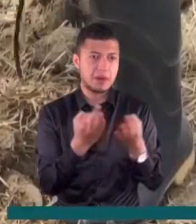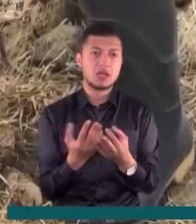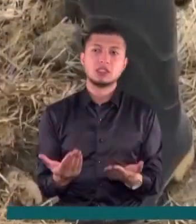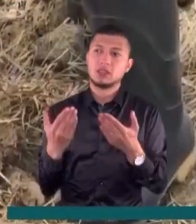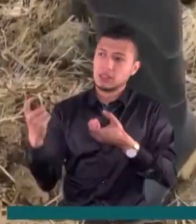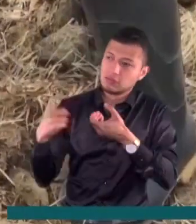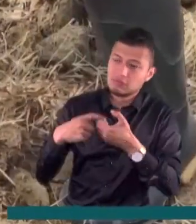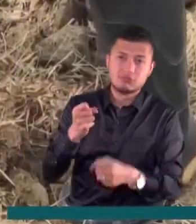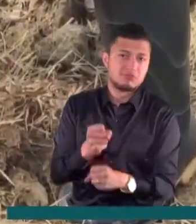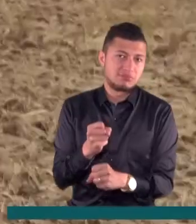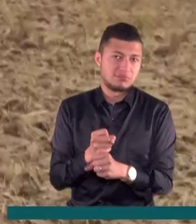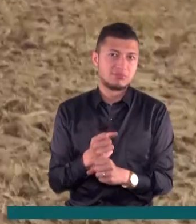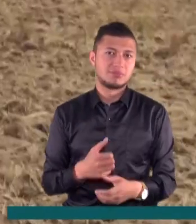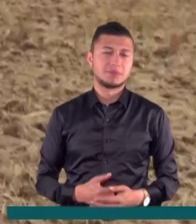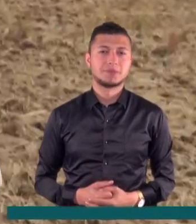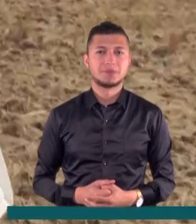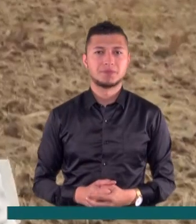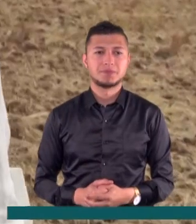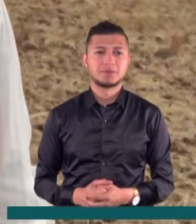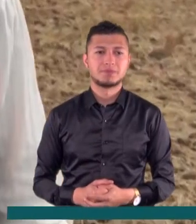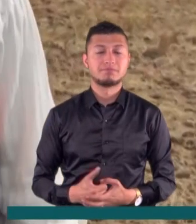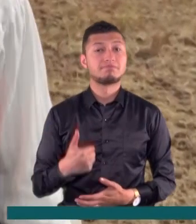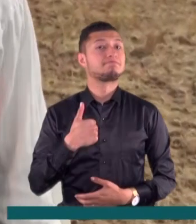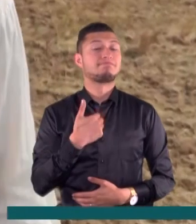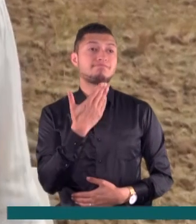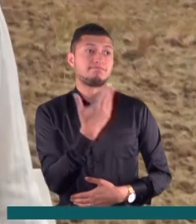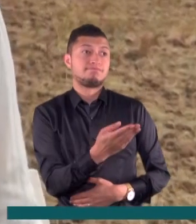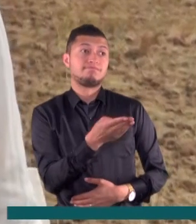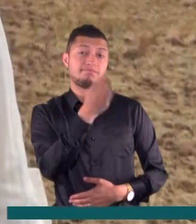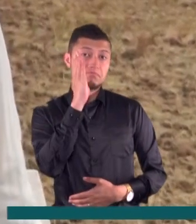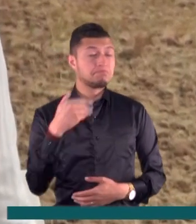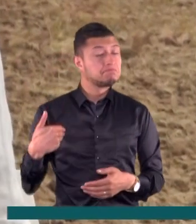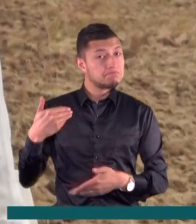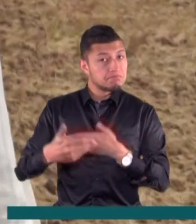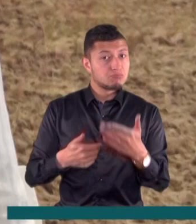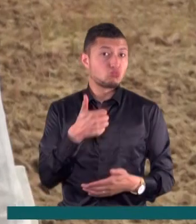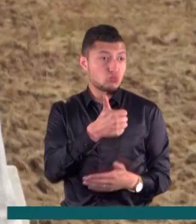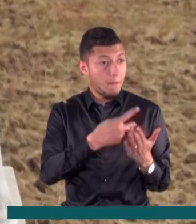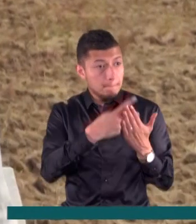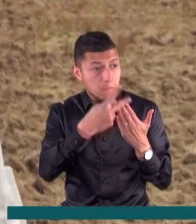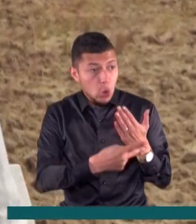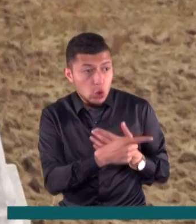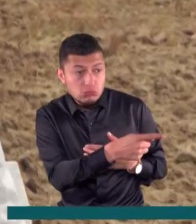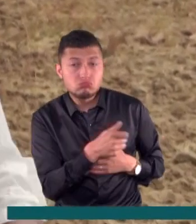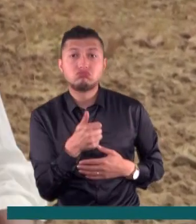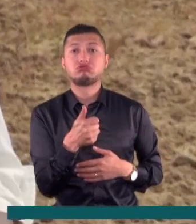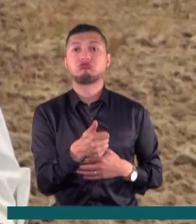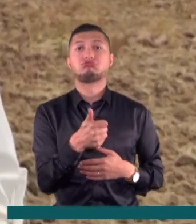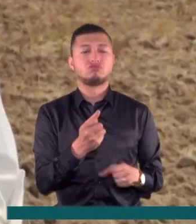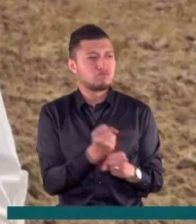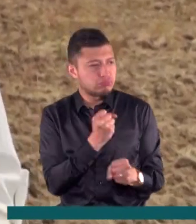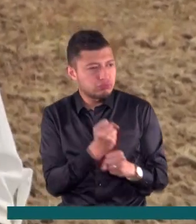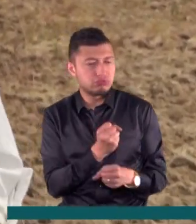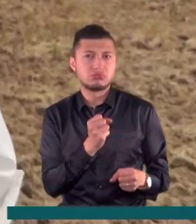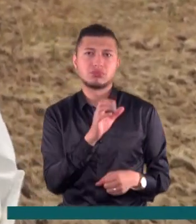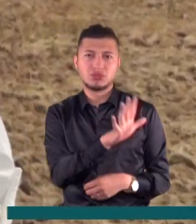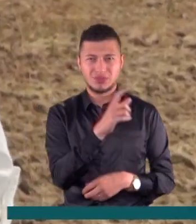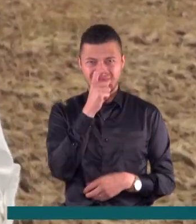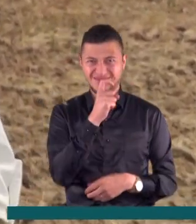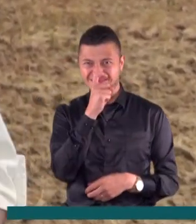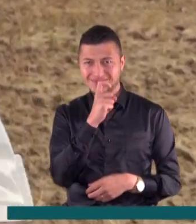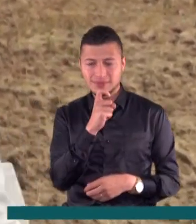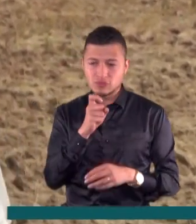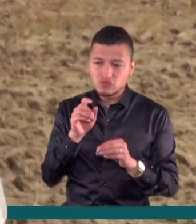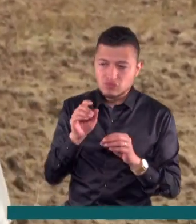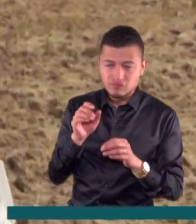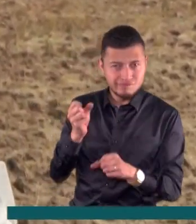ha generado empleos. Bueno, doy gracias a Dios que me ha salido muy bien este proyecto de trabajar con